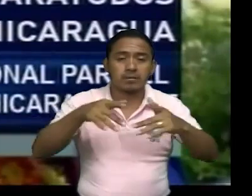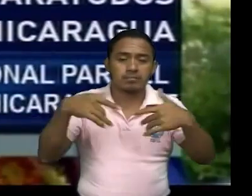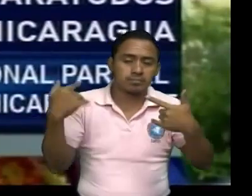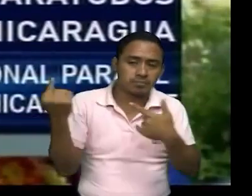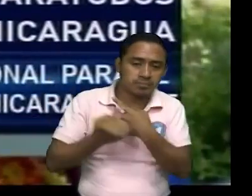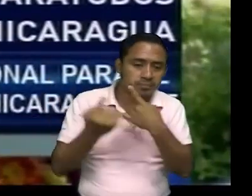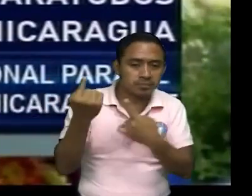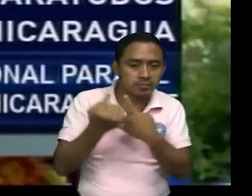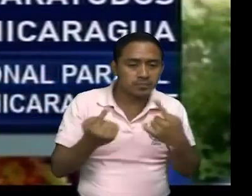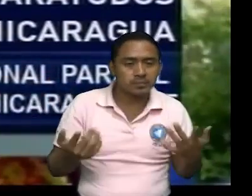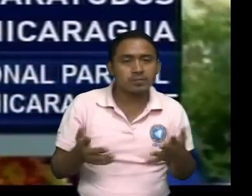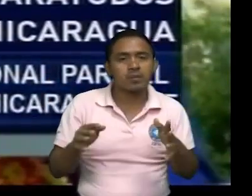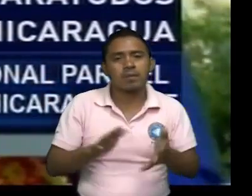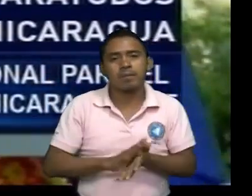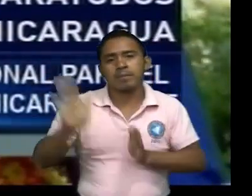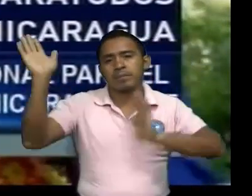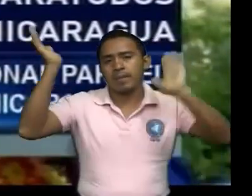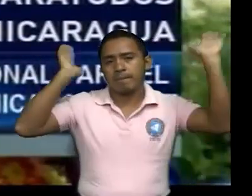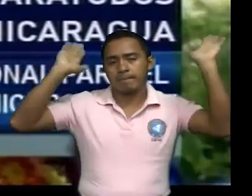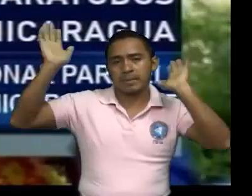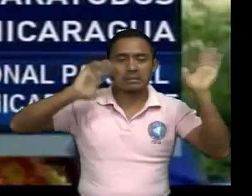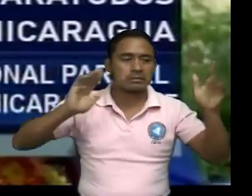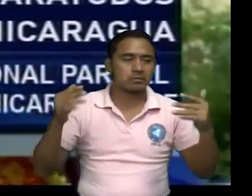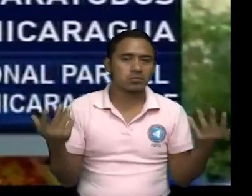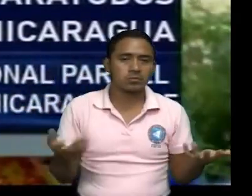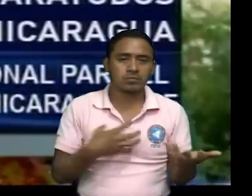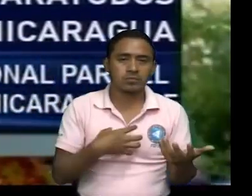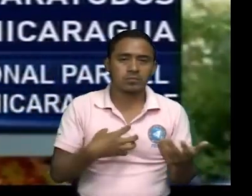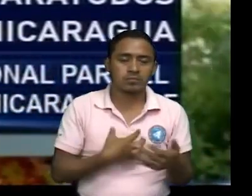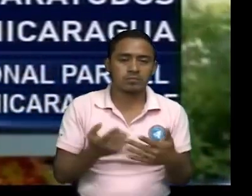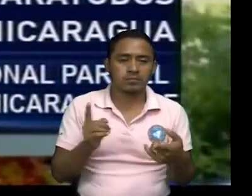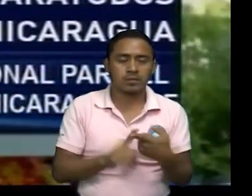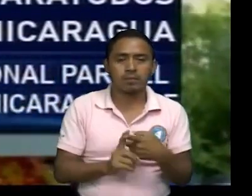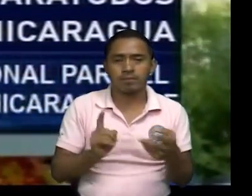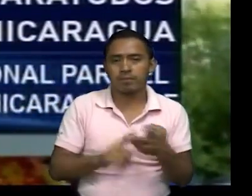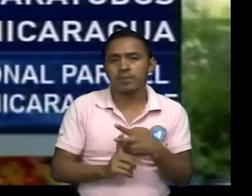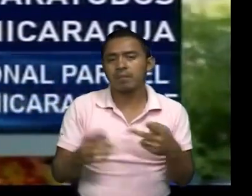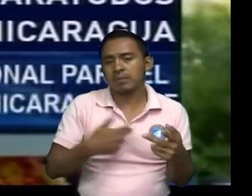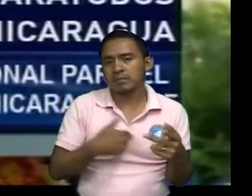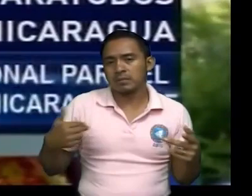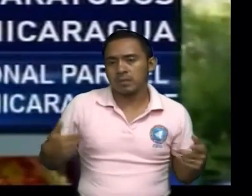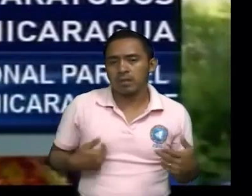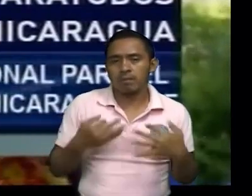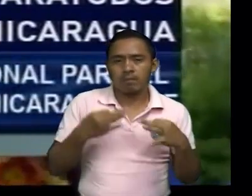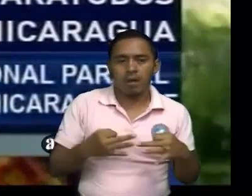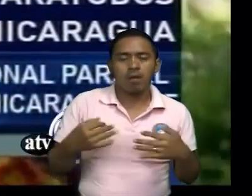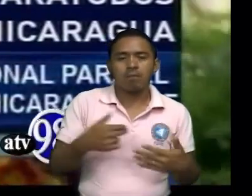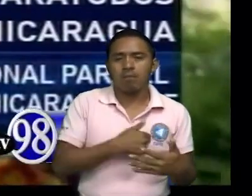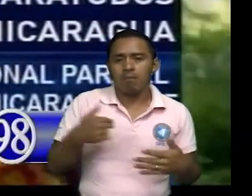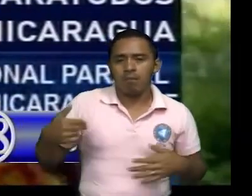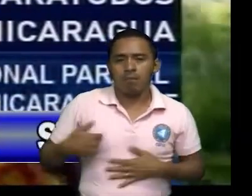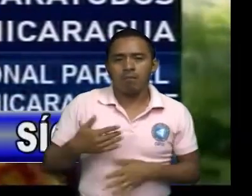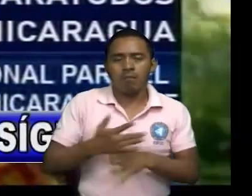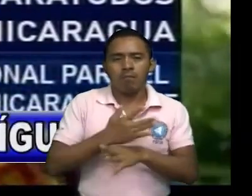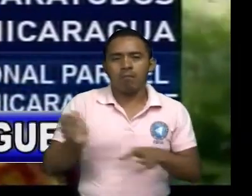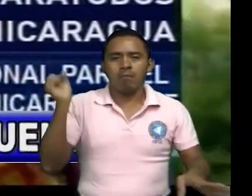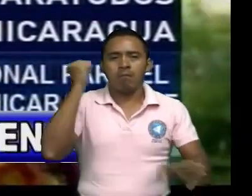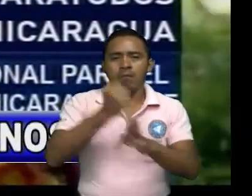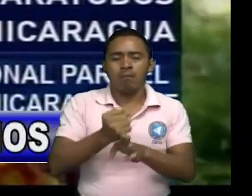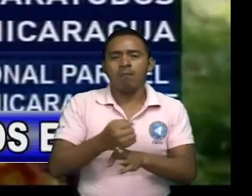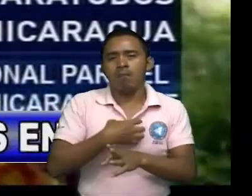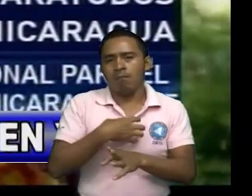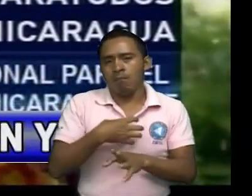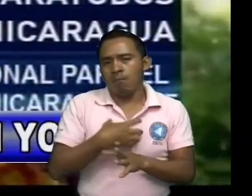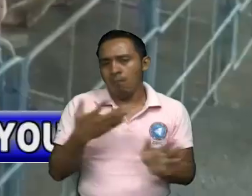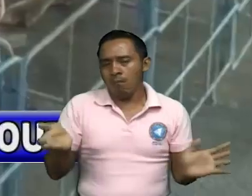mercado para todos aquellos productos y subproductos que se van a producir en los mataderos o en la industria